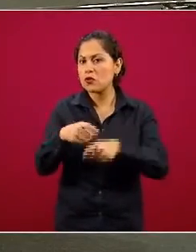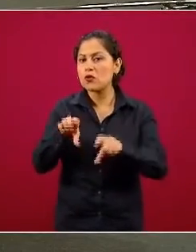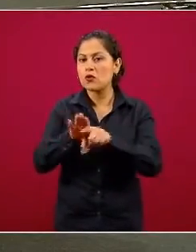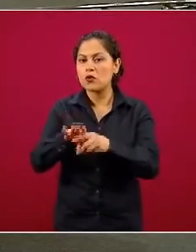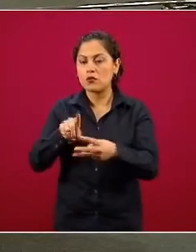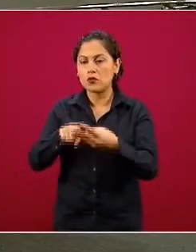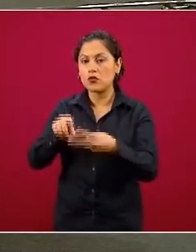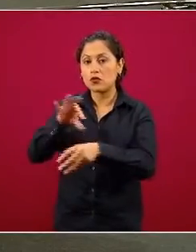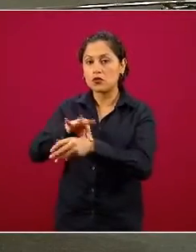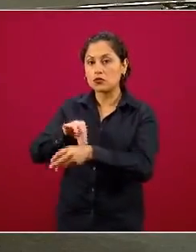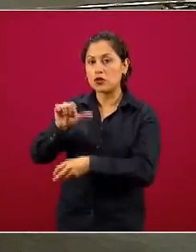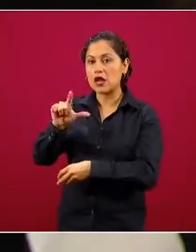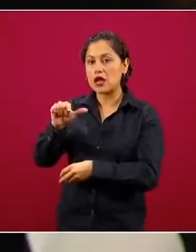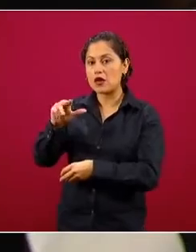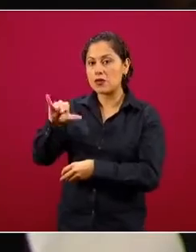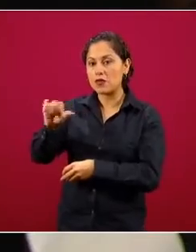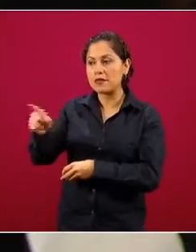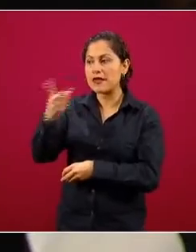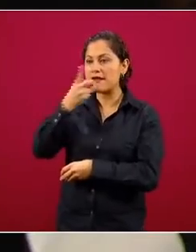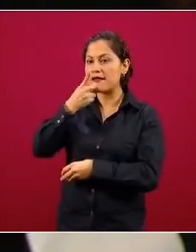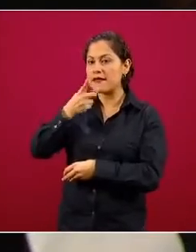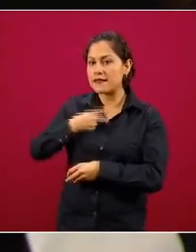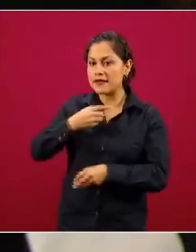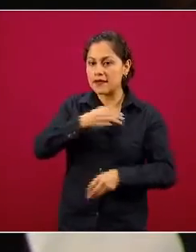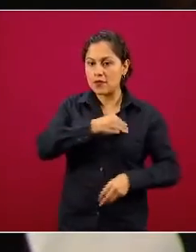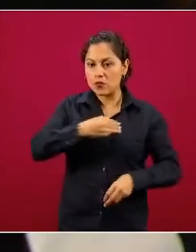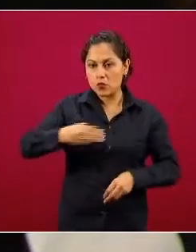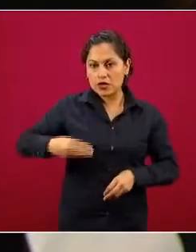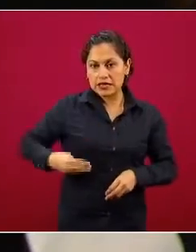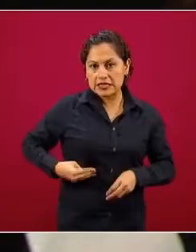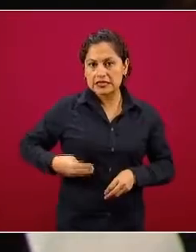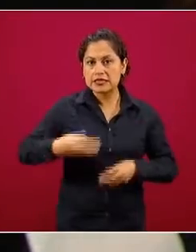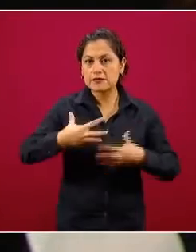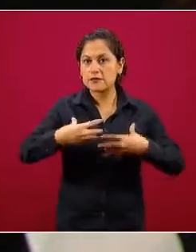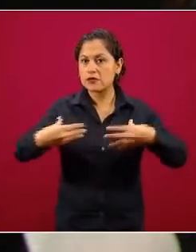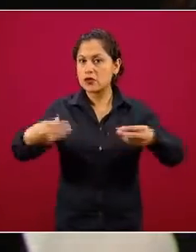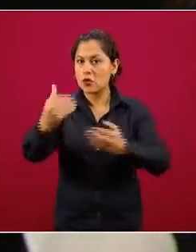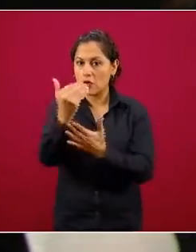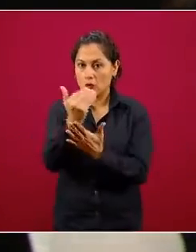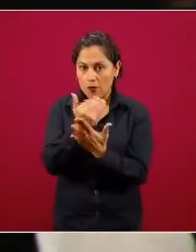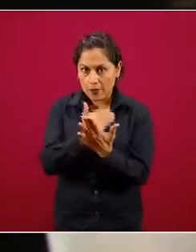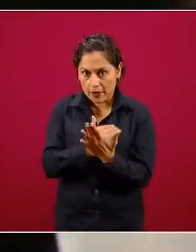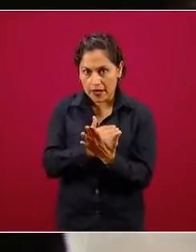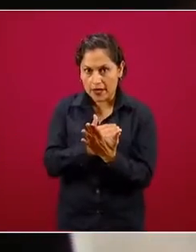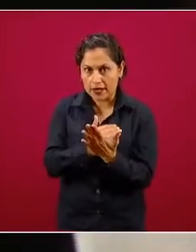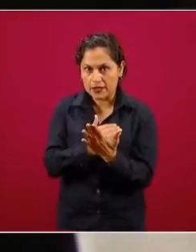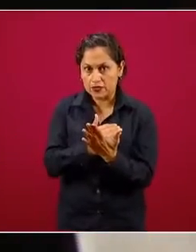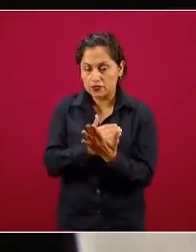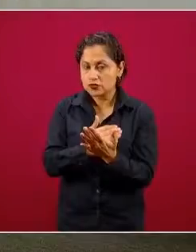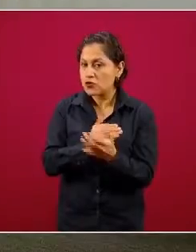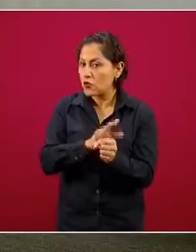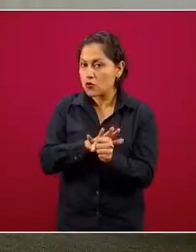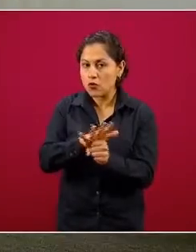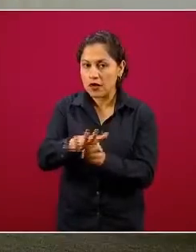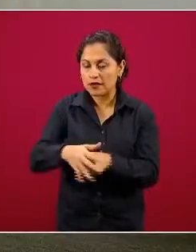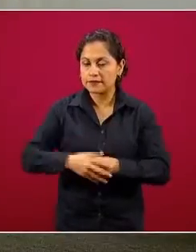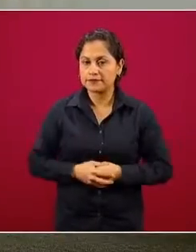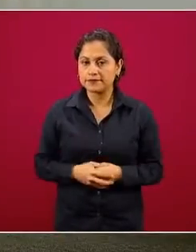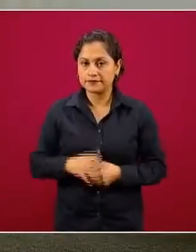decirme cuáles son los municipios con menos casos de COVID en el país. Gracias.